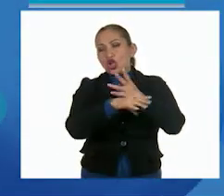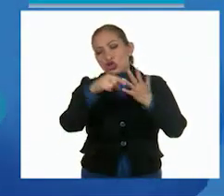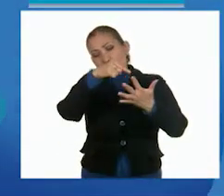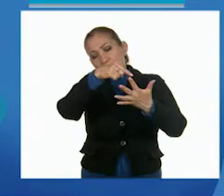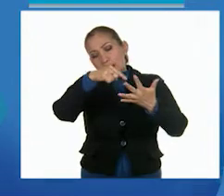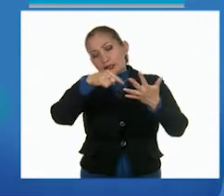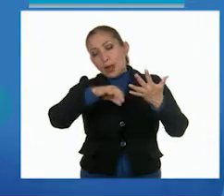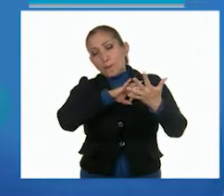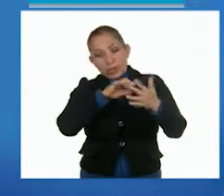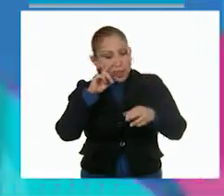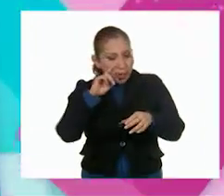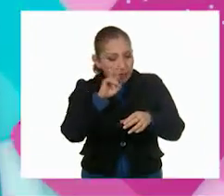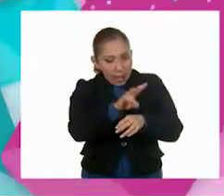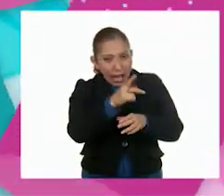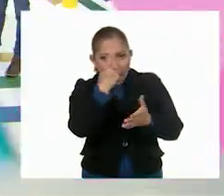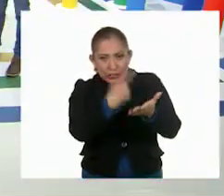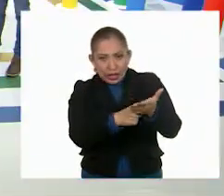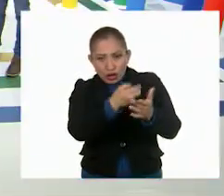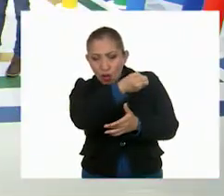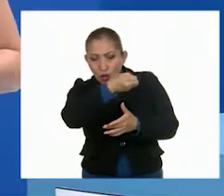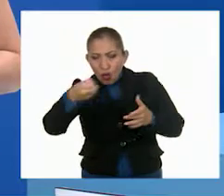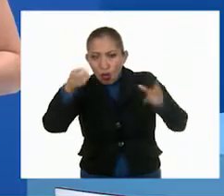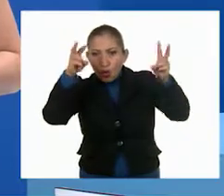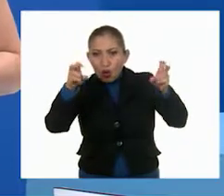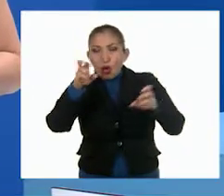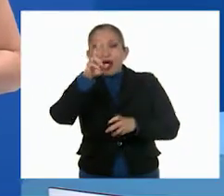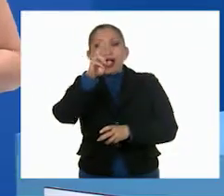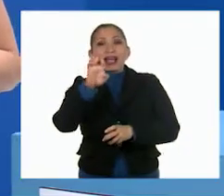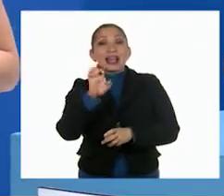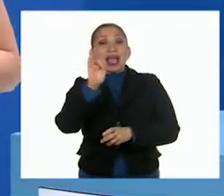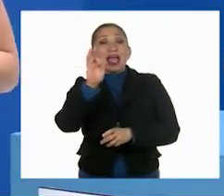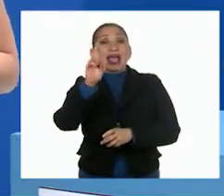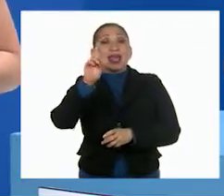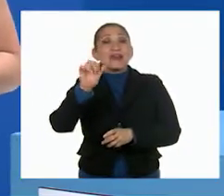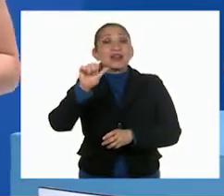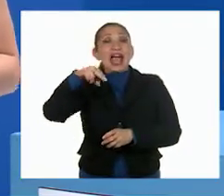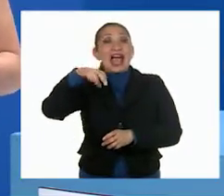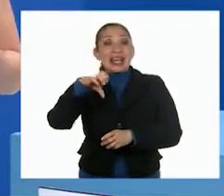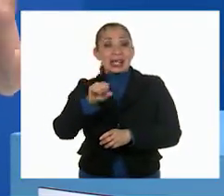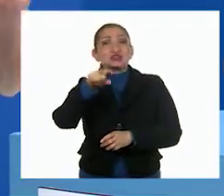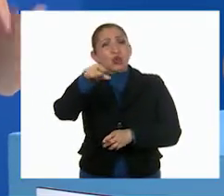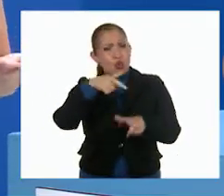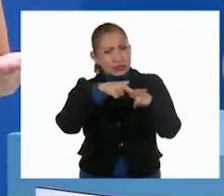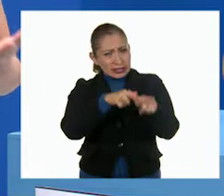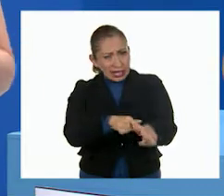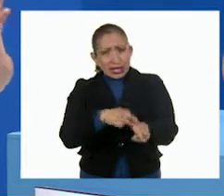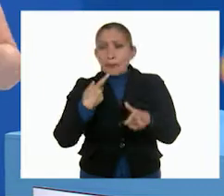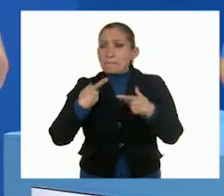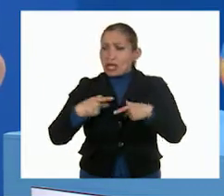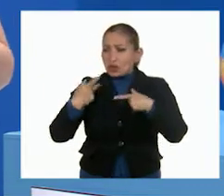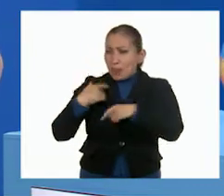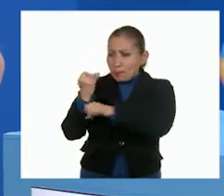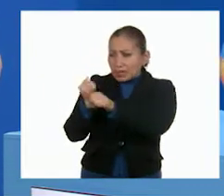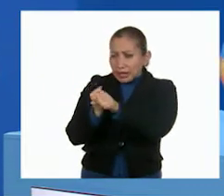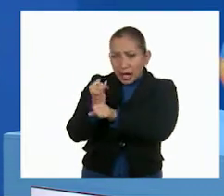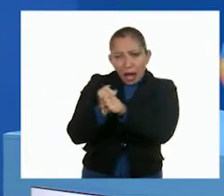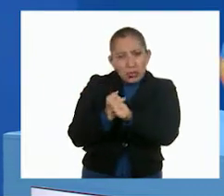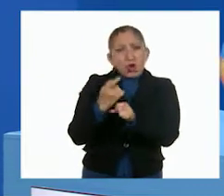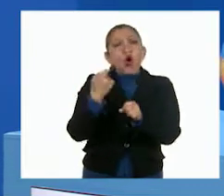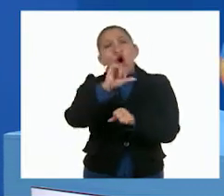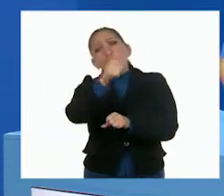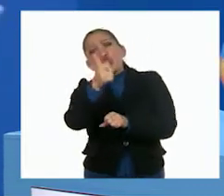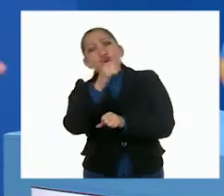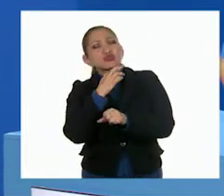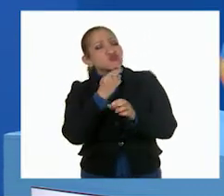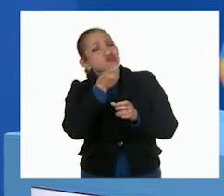que se pueden identificar en los refranes. Por lo tanto, sigue explorando con tus conocidos otros tantos refranes,